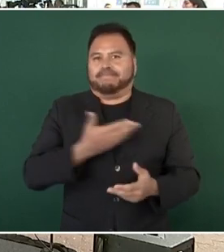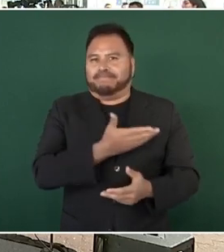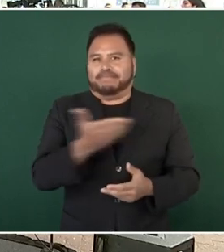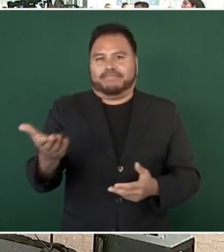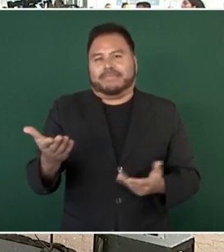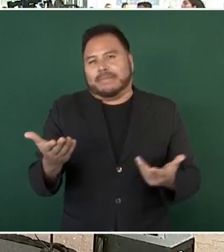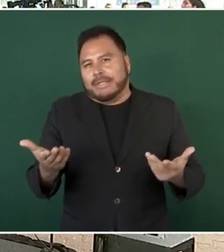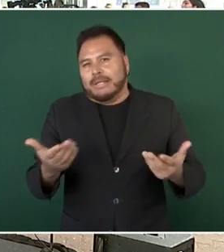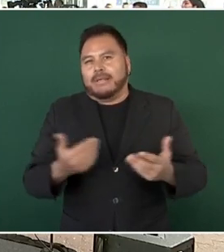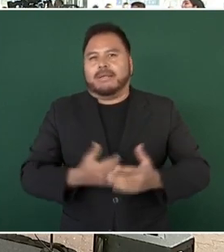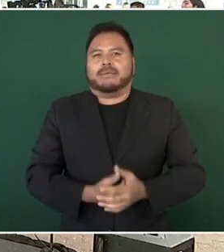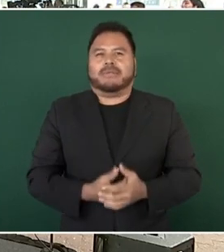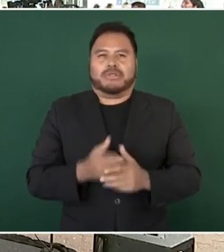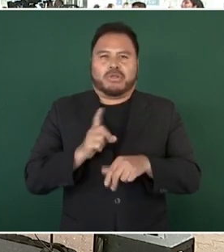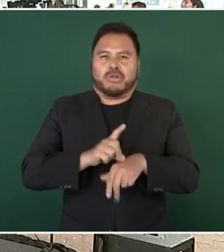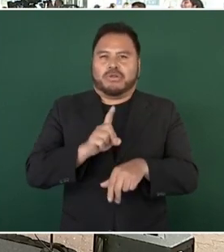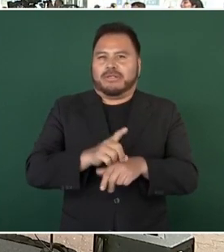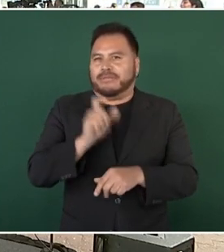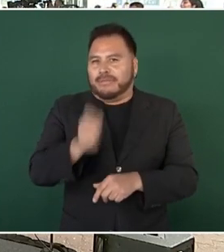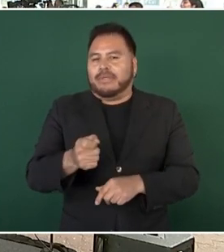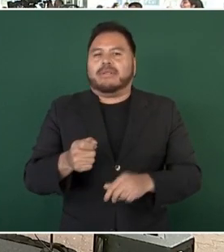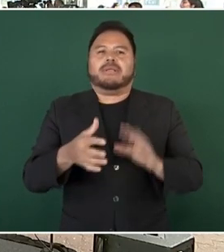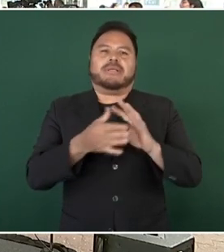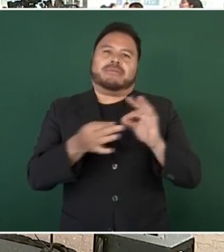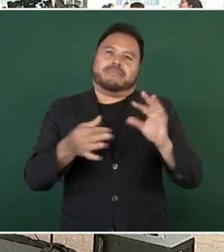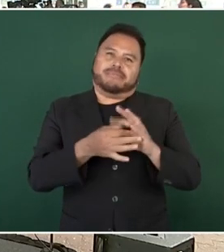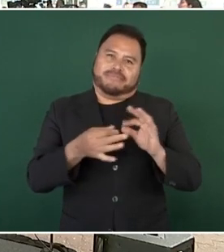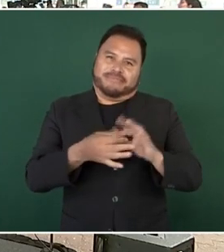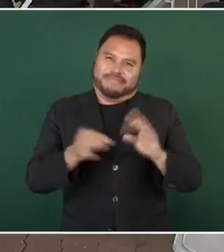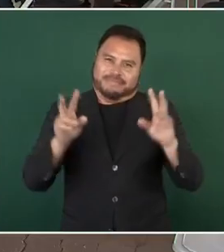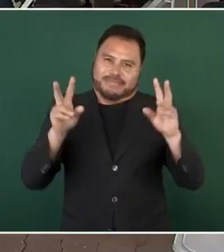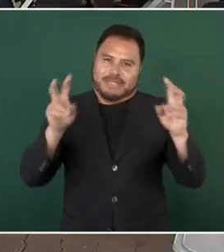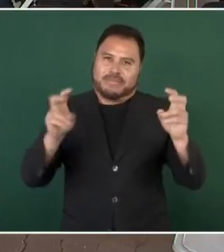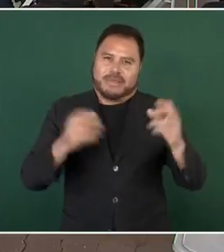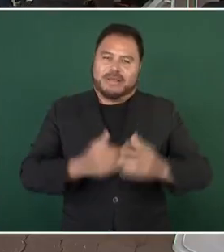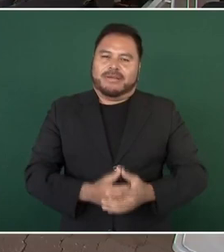días. Estamos hablando de